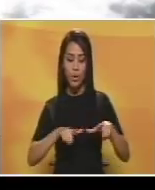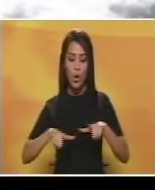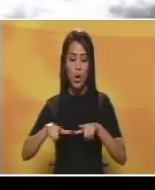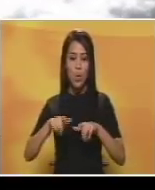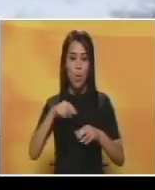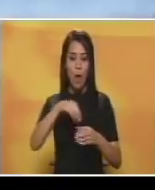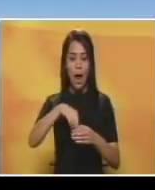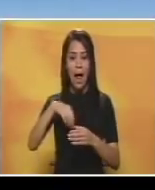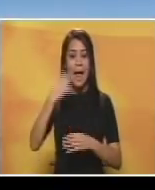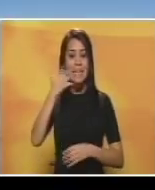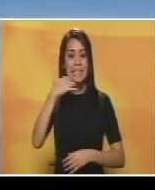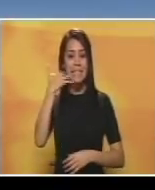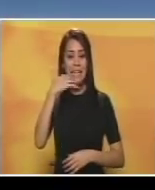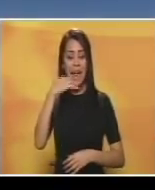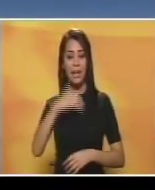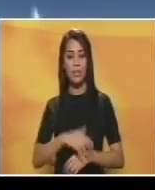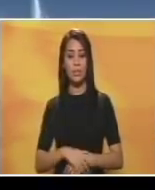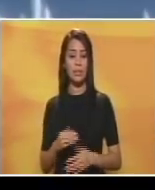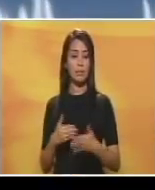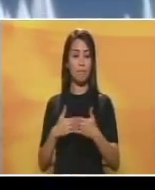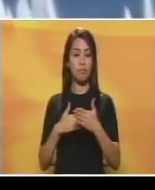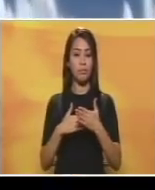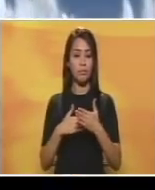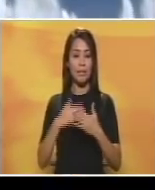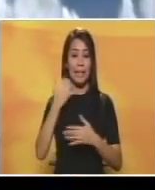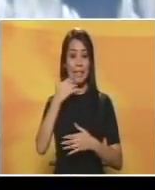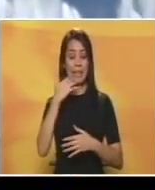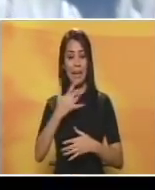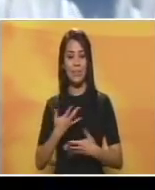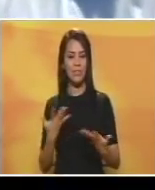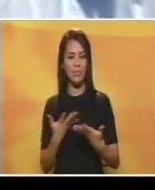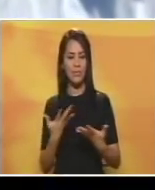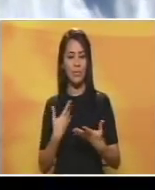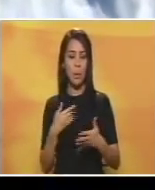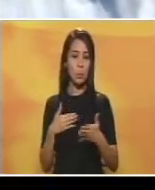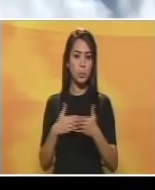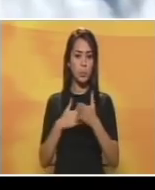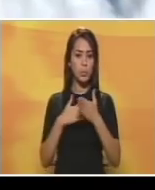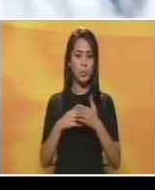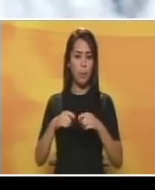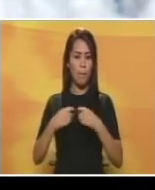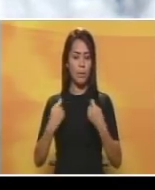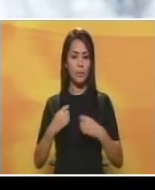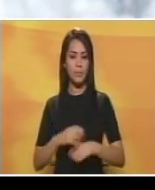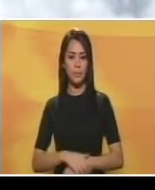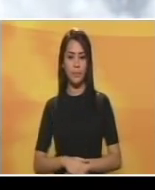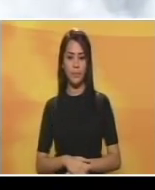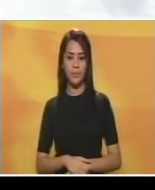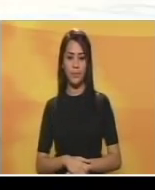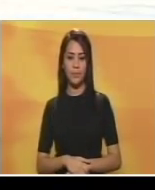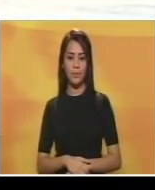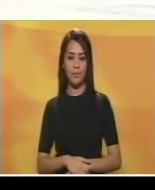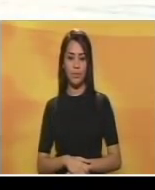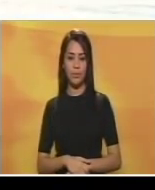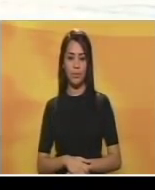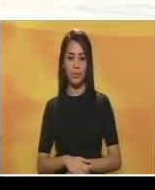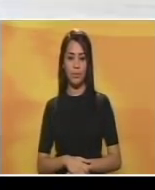que aún lo cubren y evitar así que el deshielo causara accidentes en la cuenca.